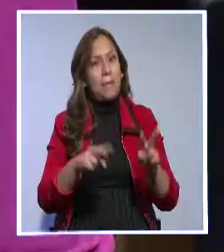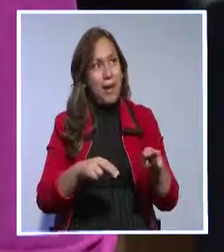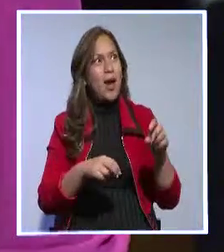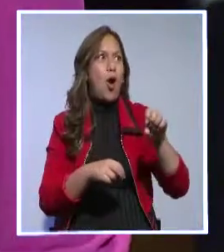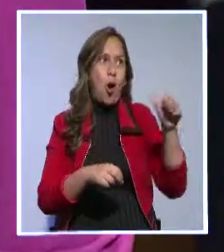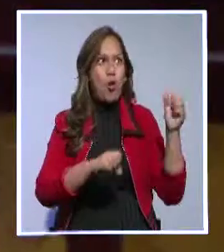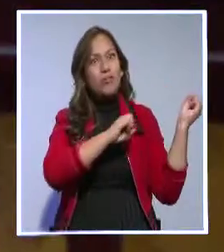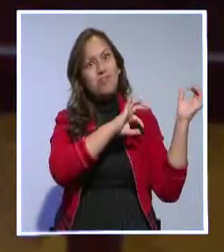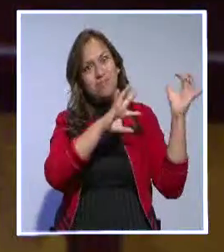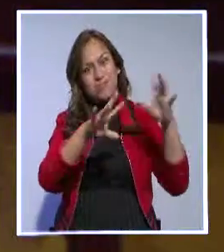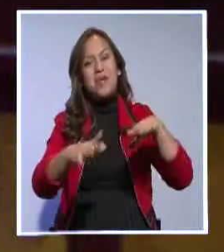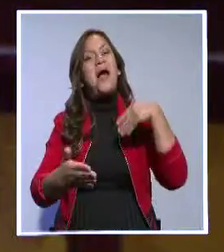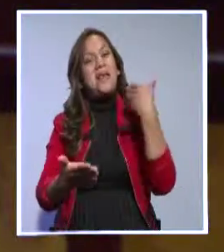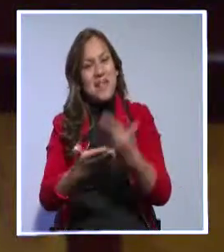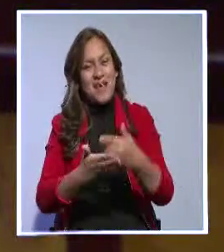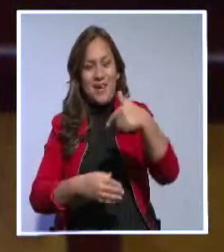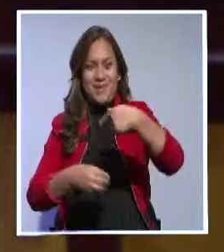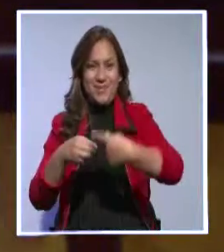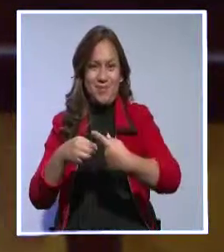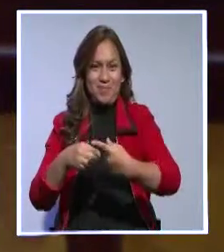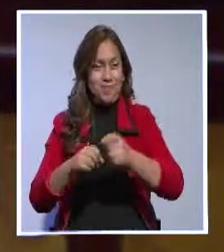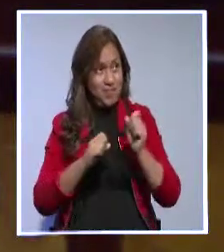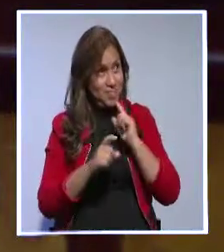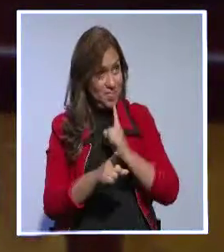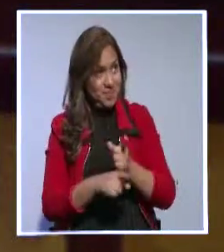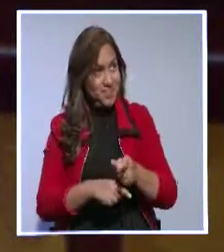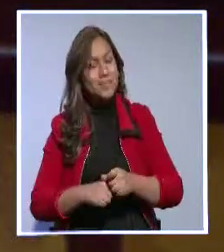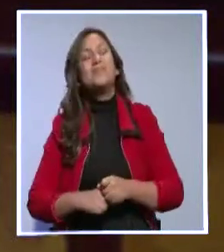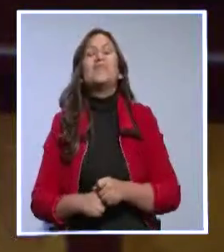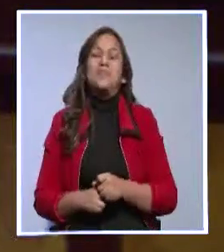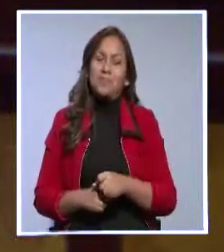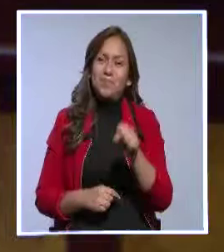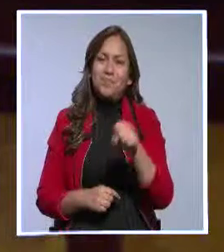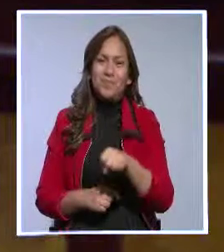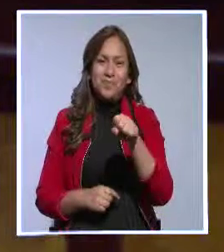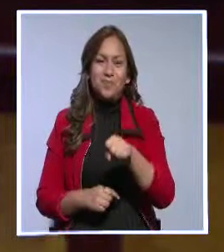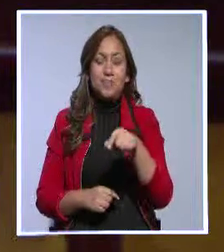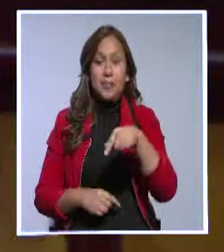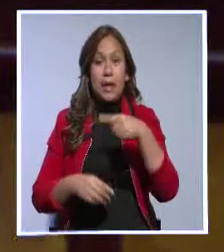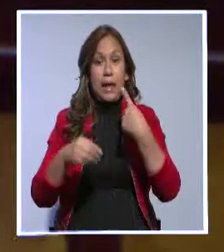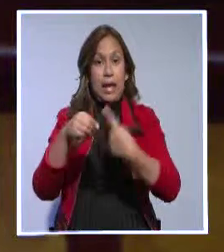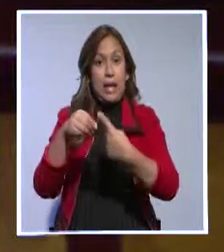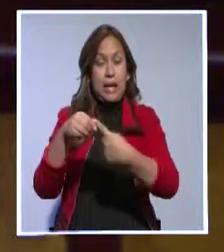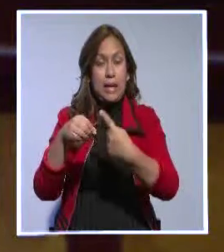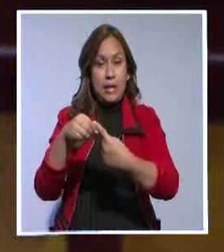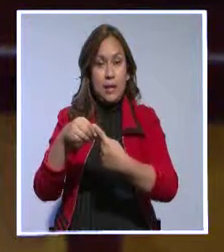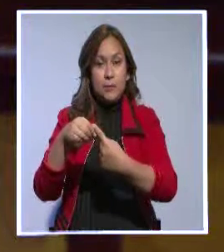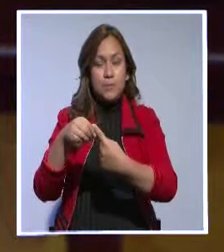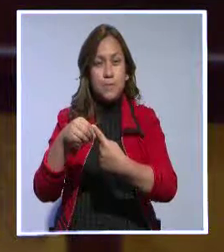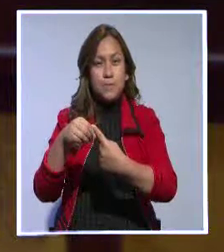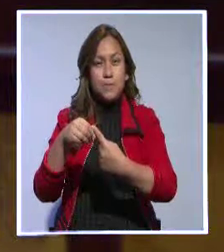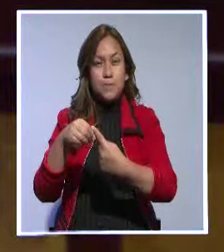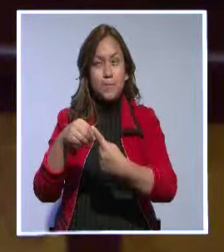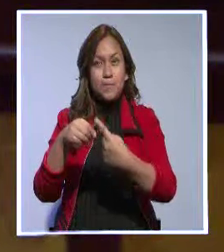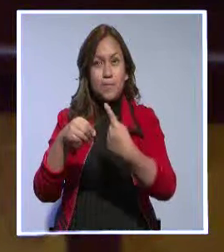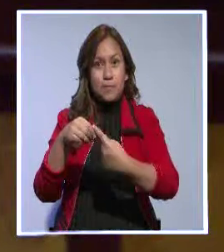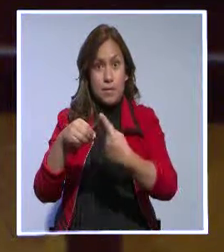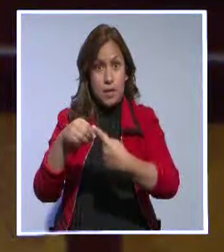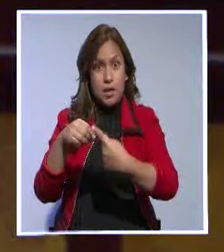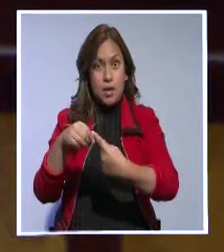es importante señalar que por ejemplo aquí todo se se estima que entre la